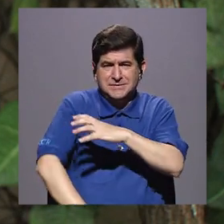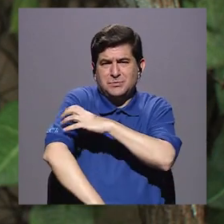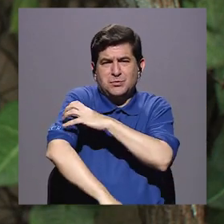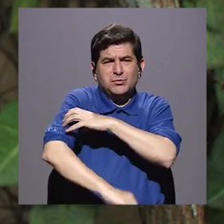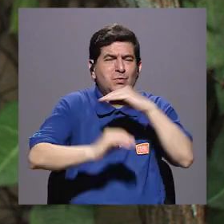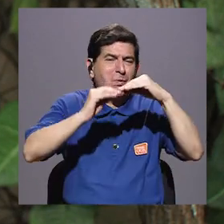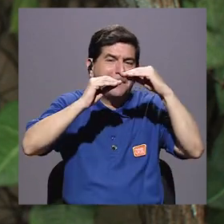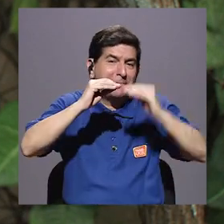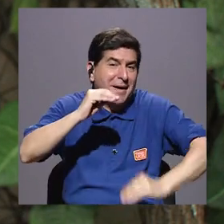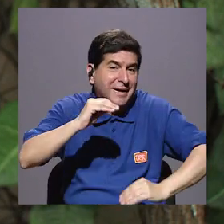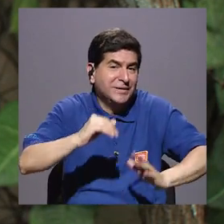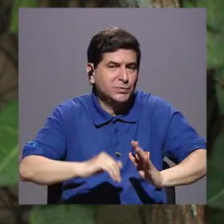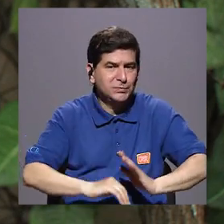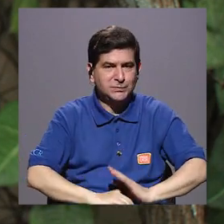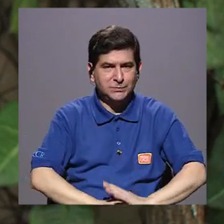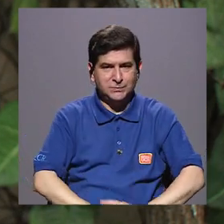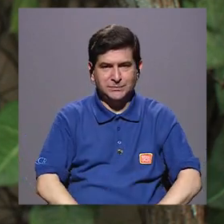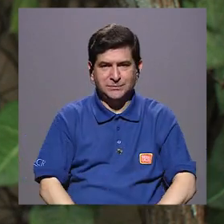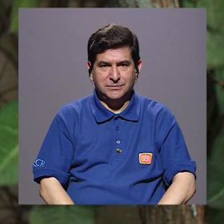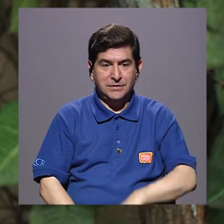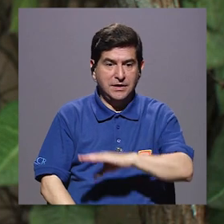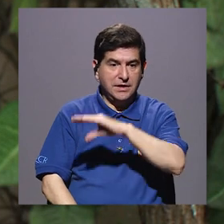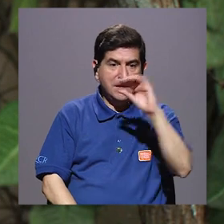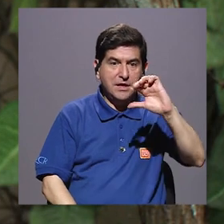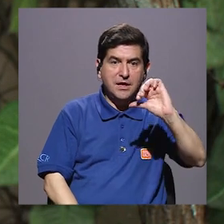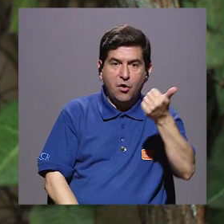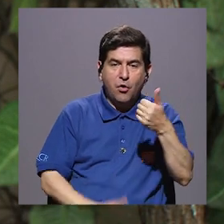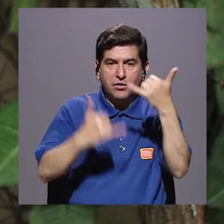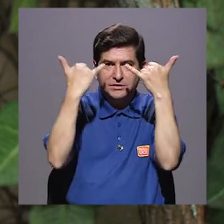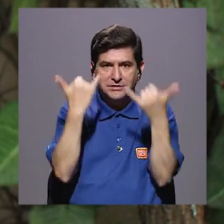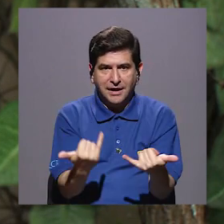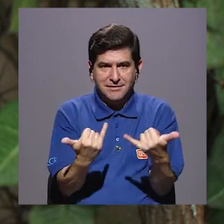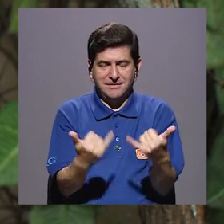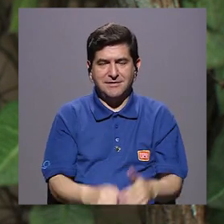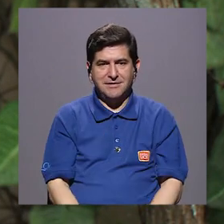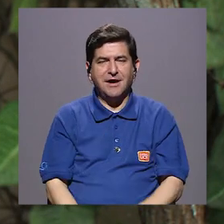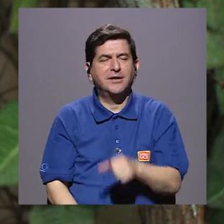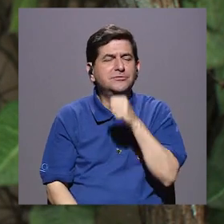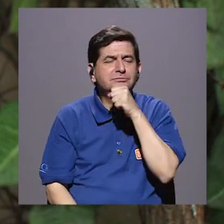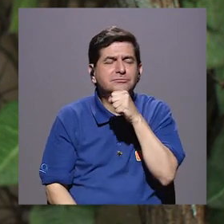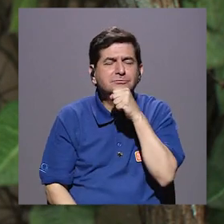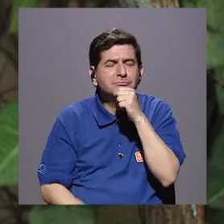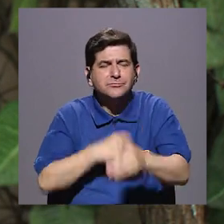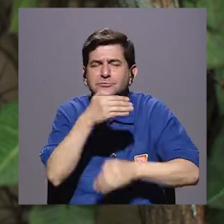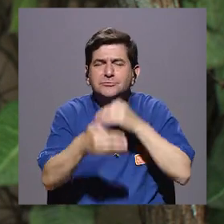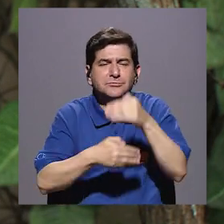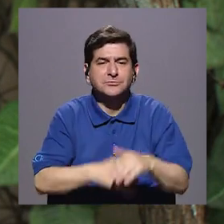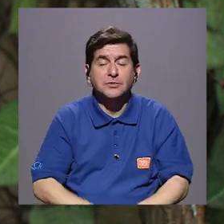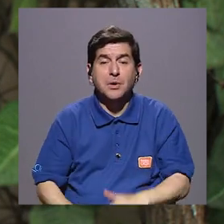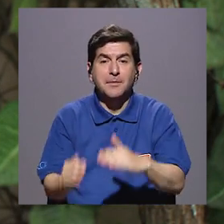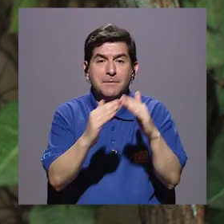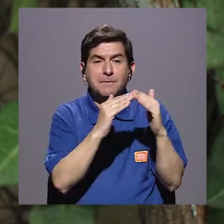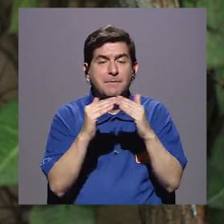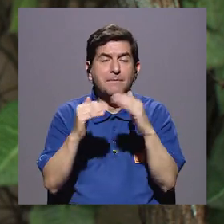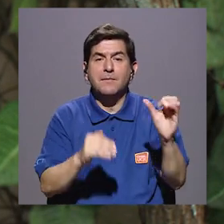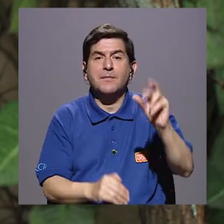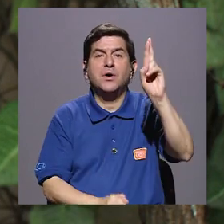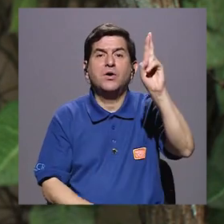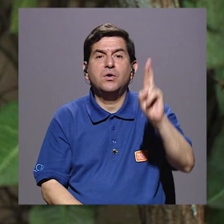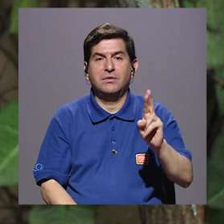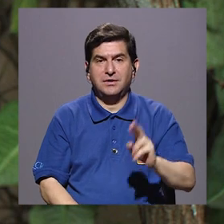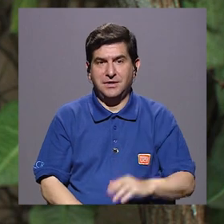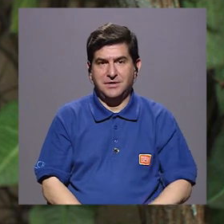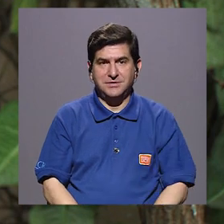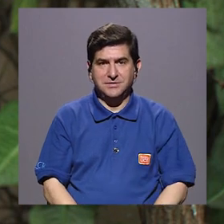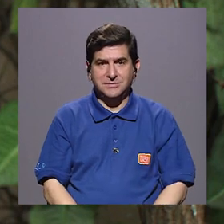músculo mucho menor. Y la otra cosa que va ya en sí sobre el envejecimiento es recordar que la población